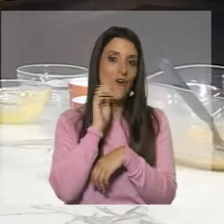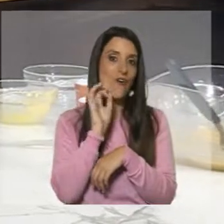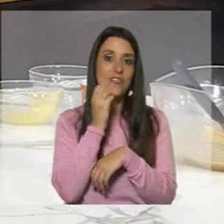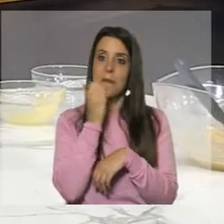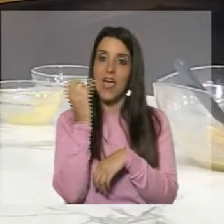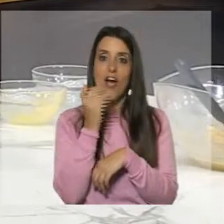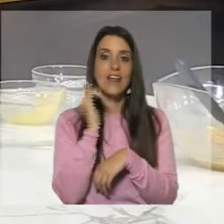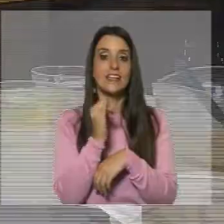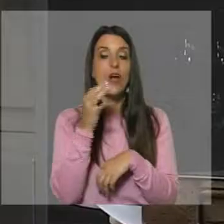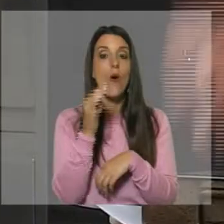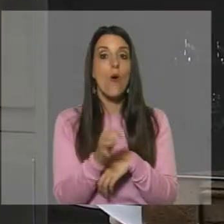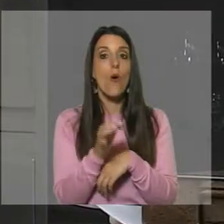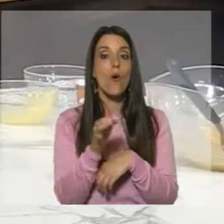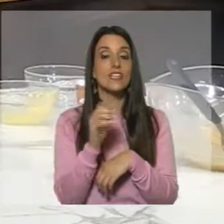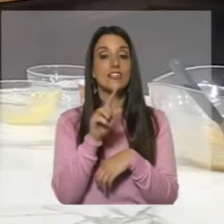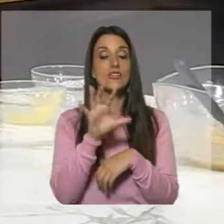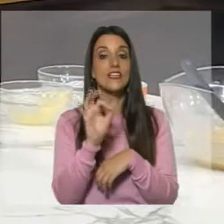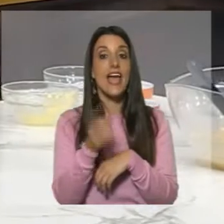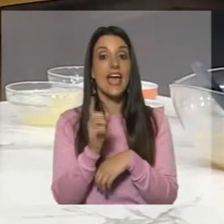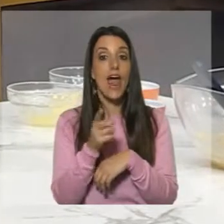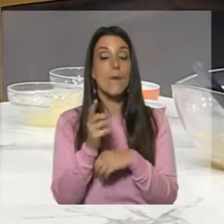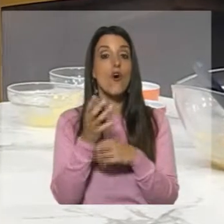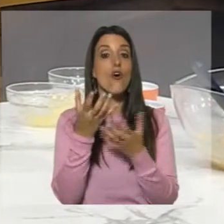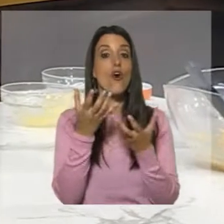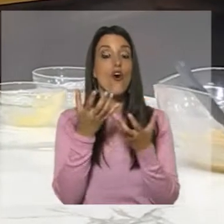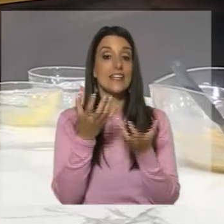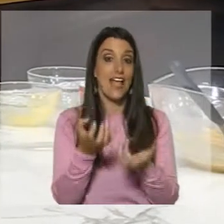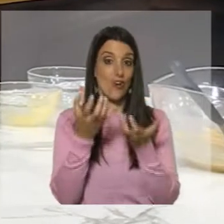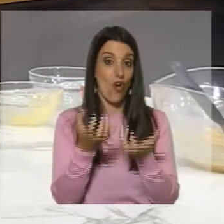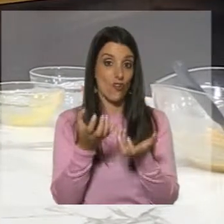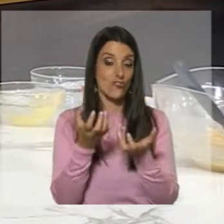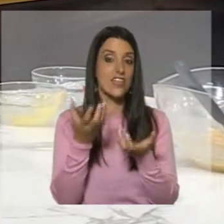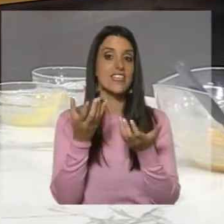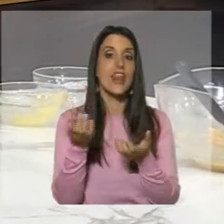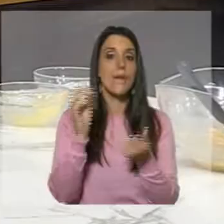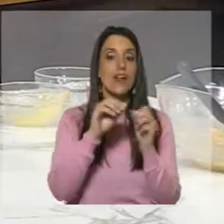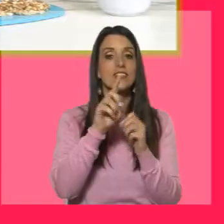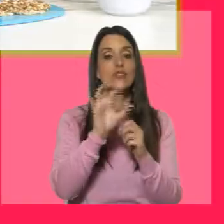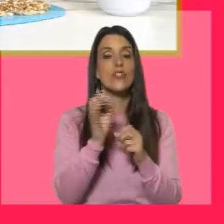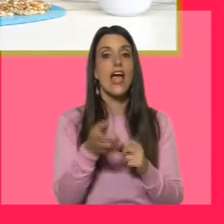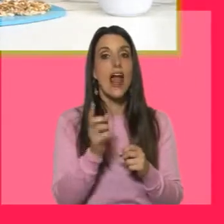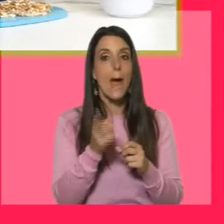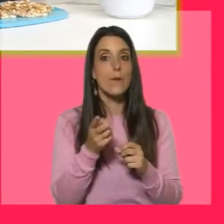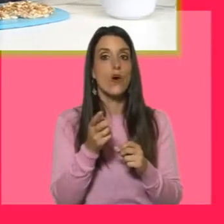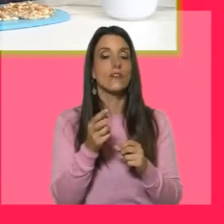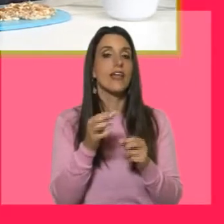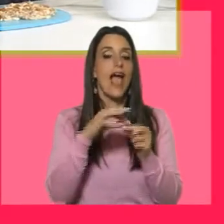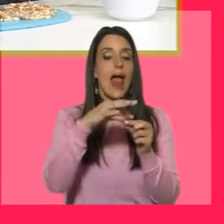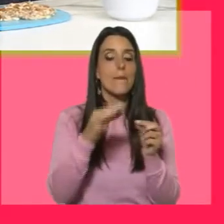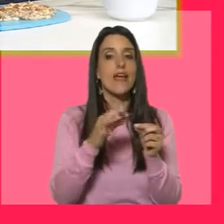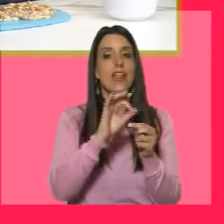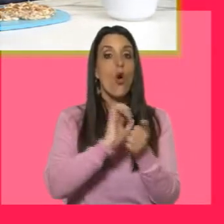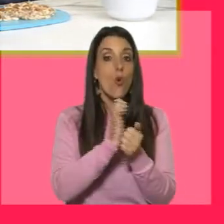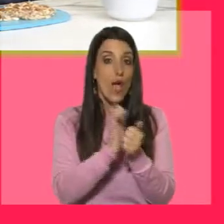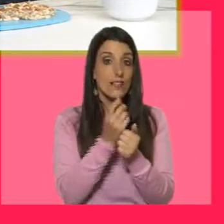Sí. Mira, acá tengo los 150 gramos de frutos secos que yo tengo. Bien. Si vos le querés poner 150 gramos de almendras o de nueces, el